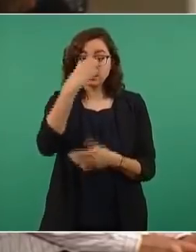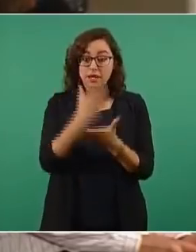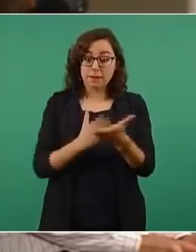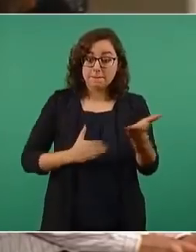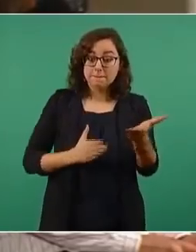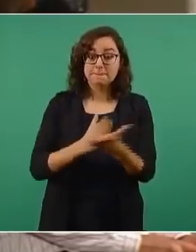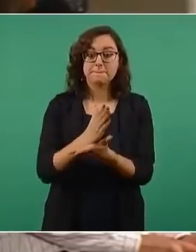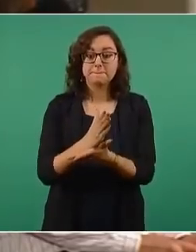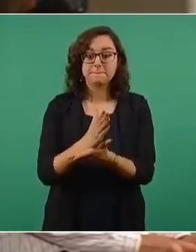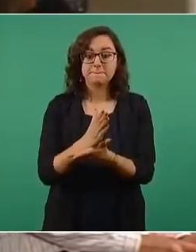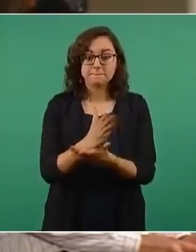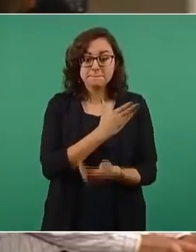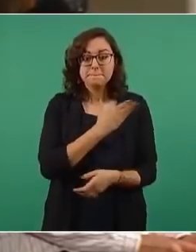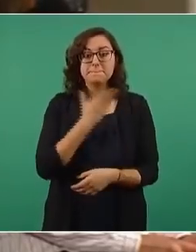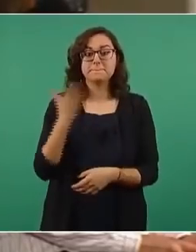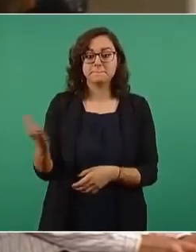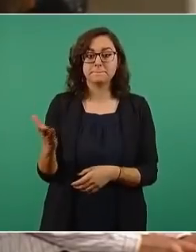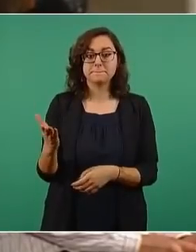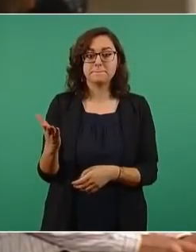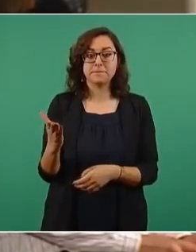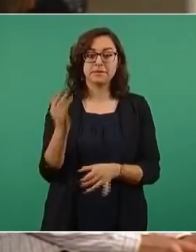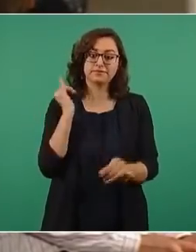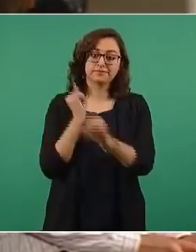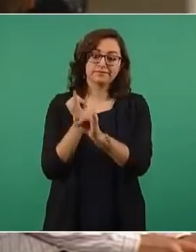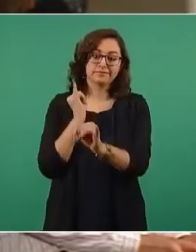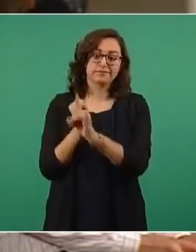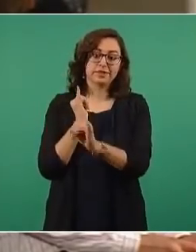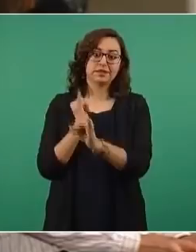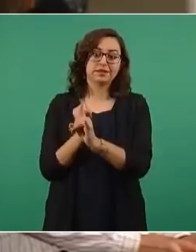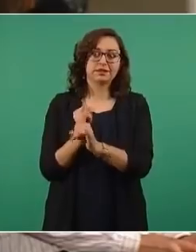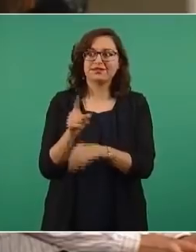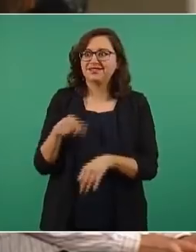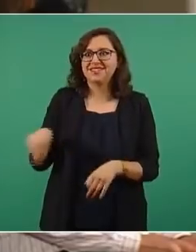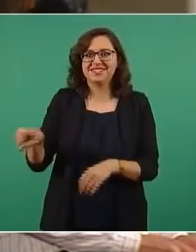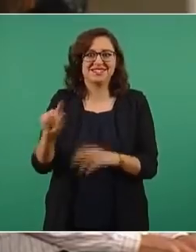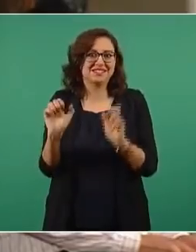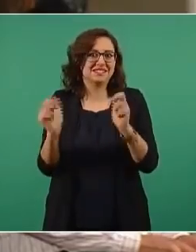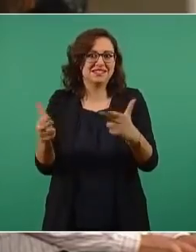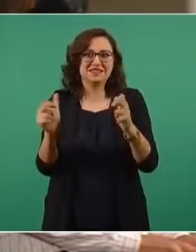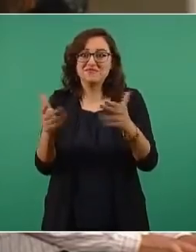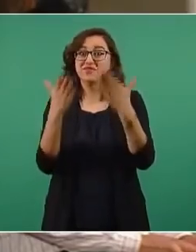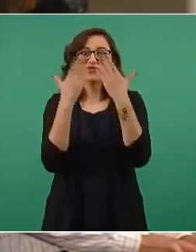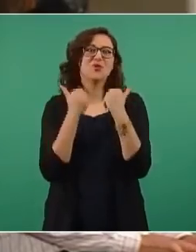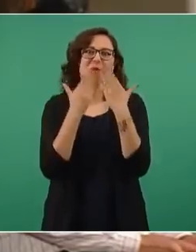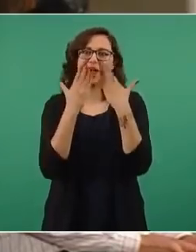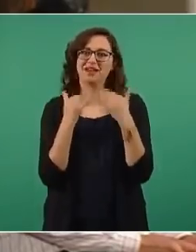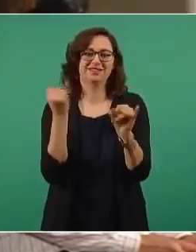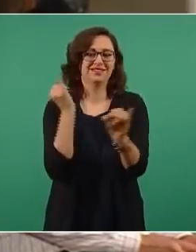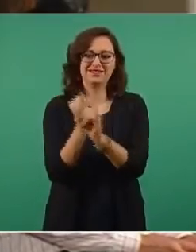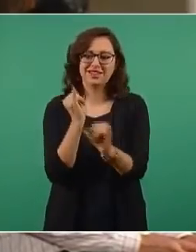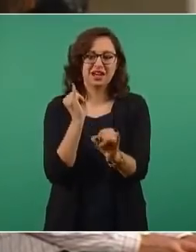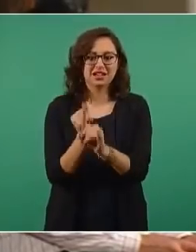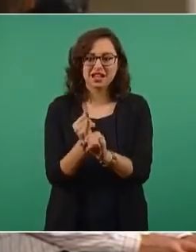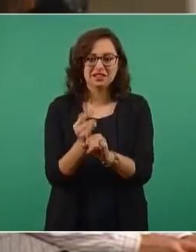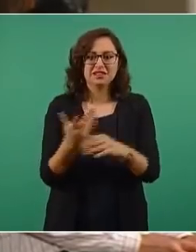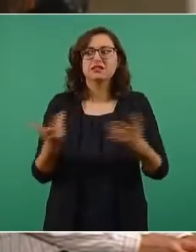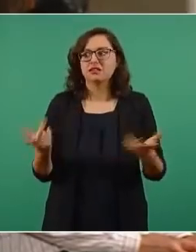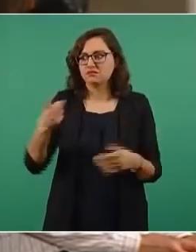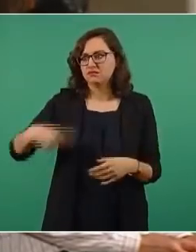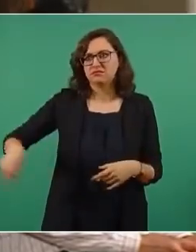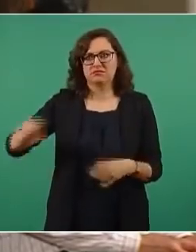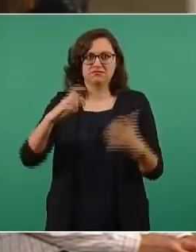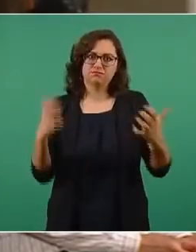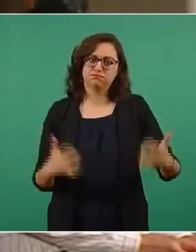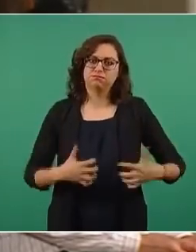o sea, les estaban solicitando hacer el examen por internet y en muchos lugares pues no tienen internet. O sea, ese fue el motivo original,